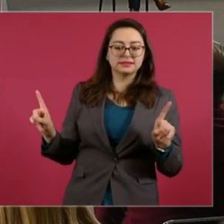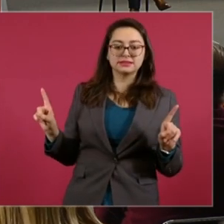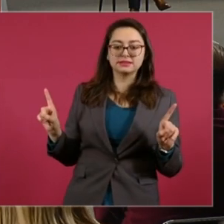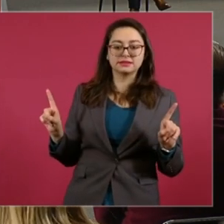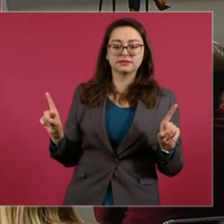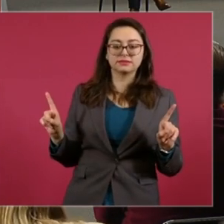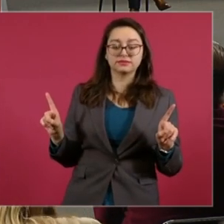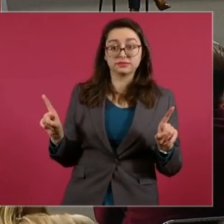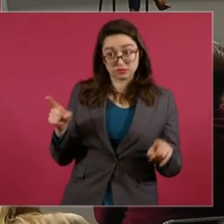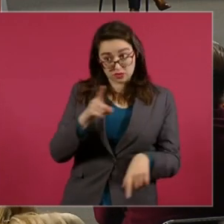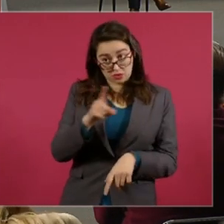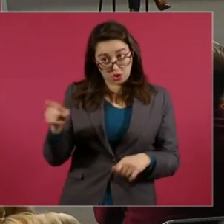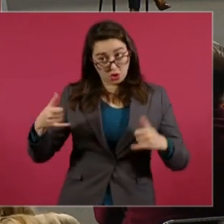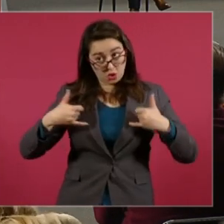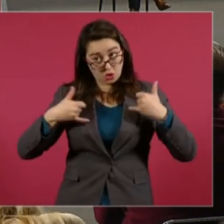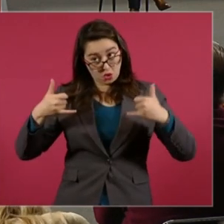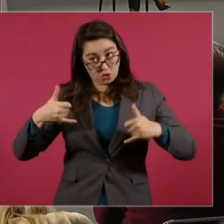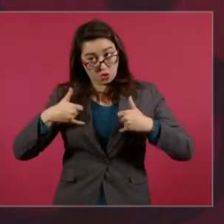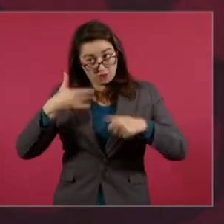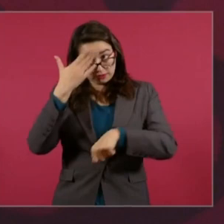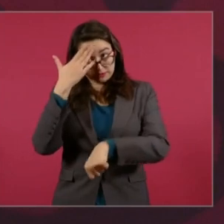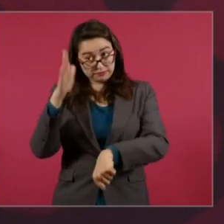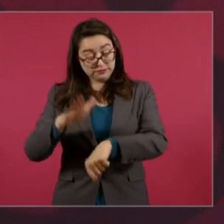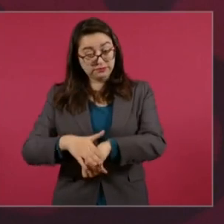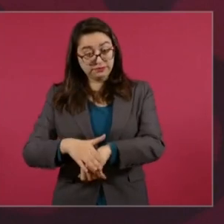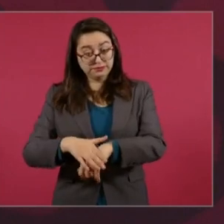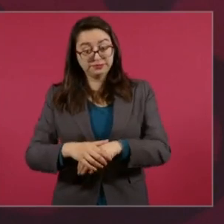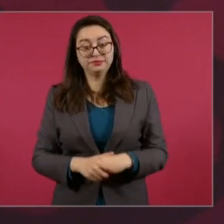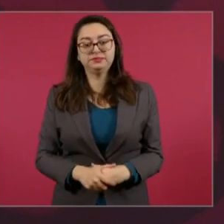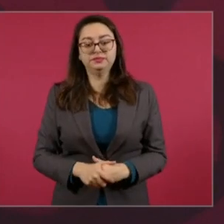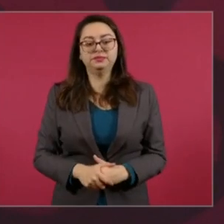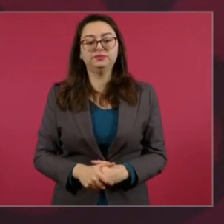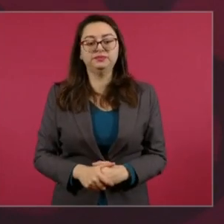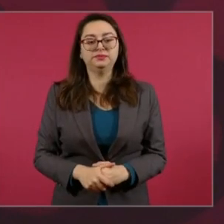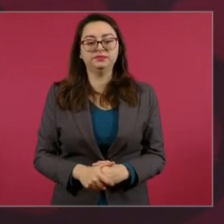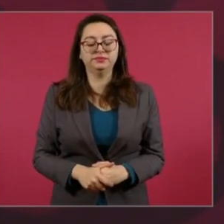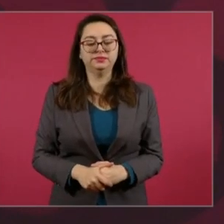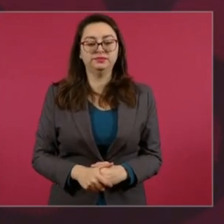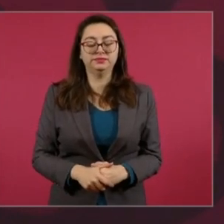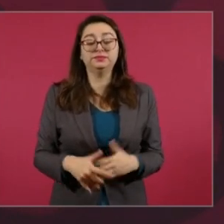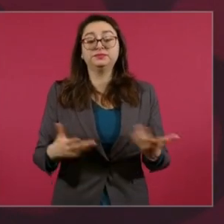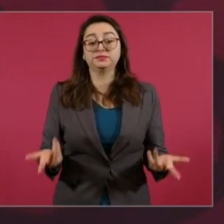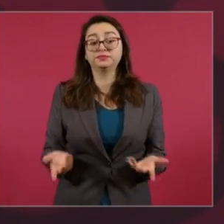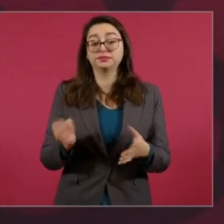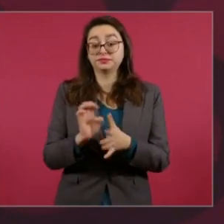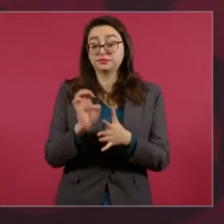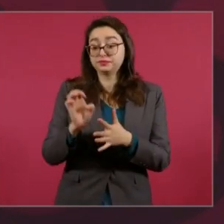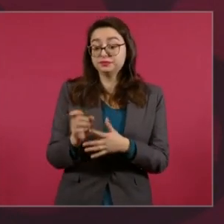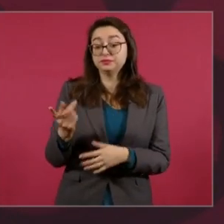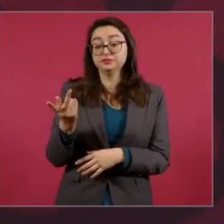Entonces, lo agarra el tema Televisa, sus analistas,